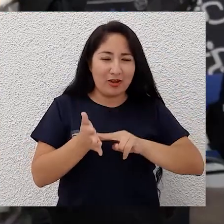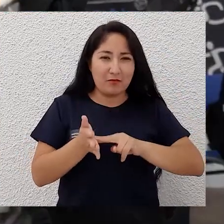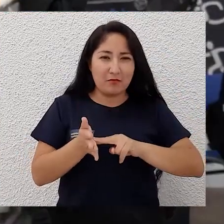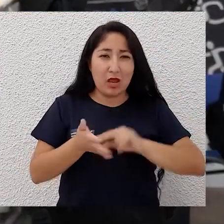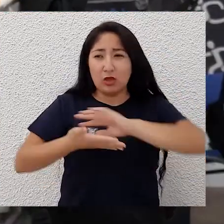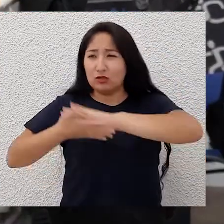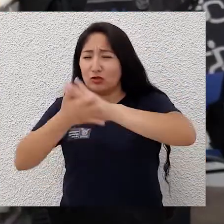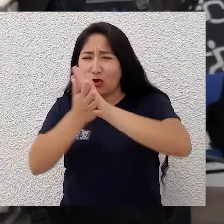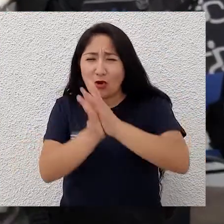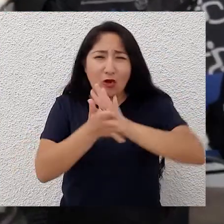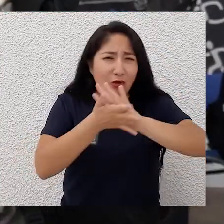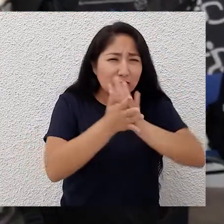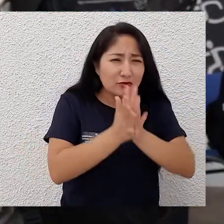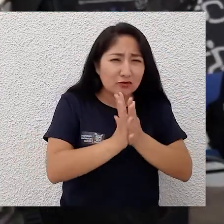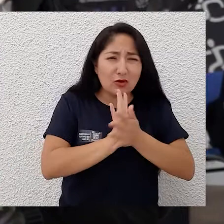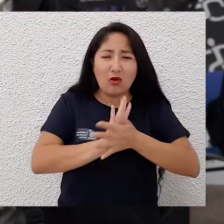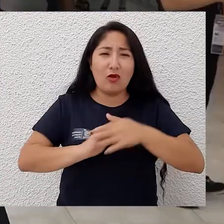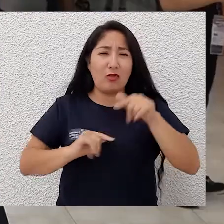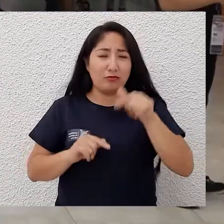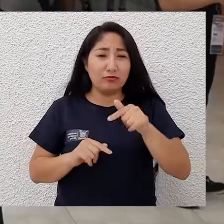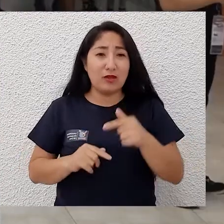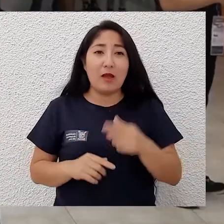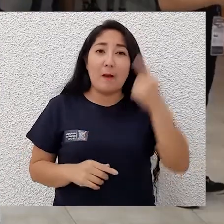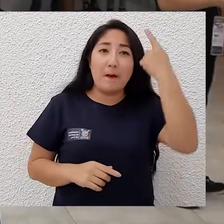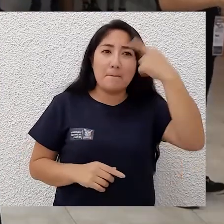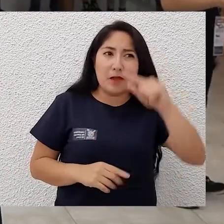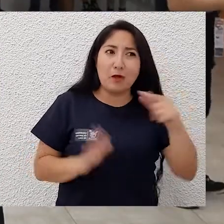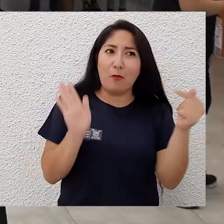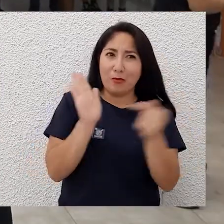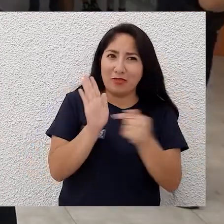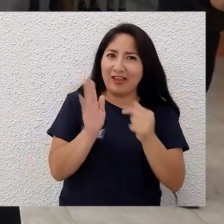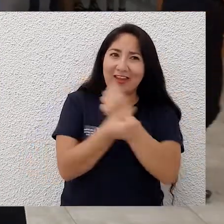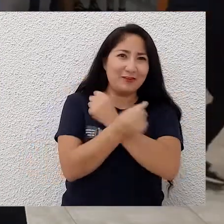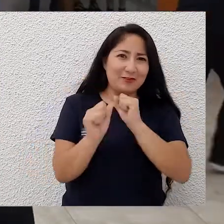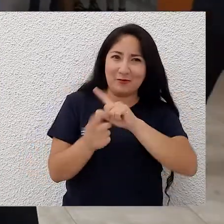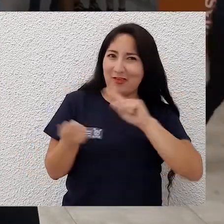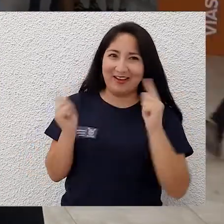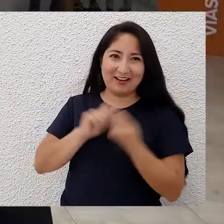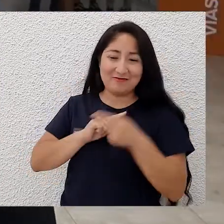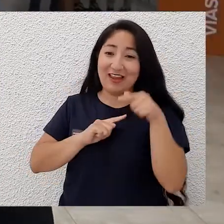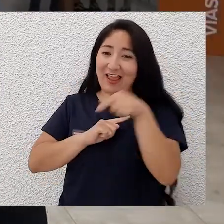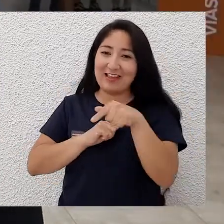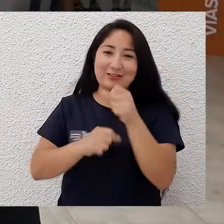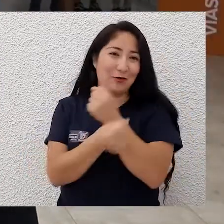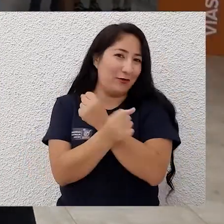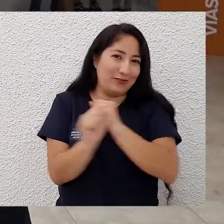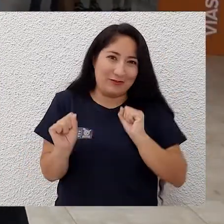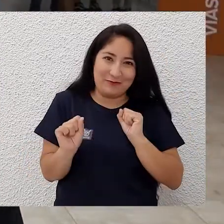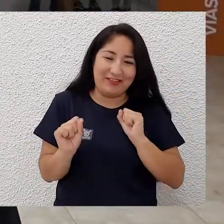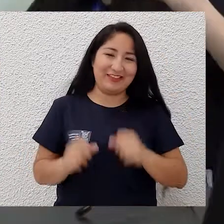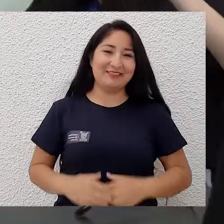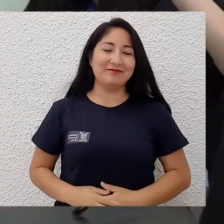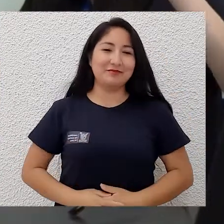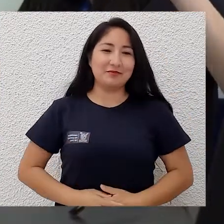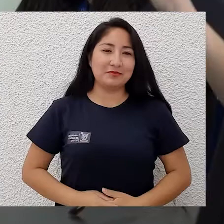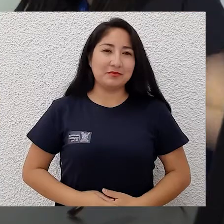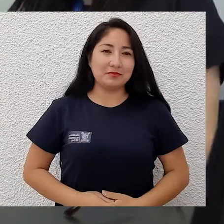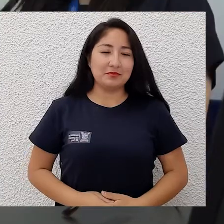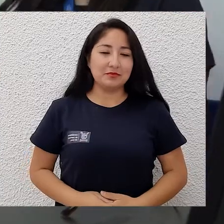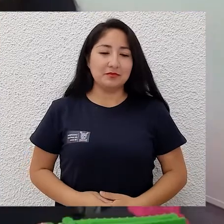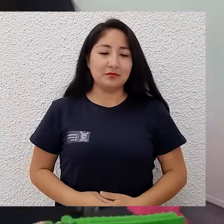digamos, todos los problemas, todas las dificultades, menos los puntajes, digamos. No podemos resolver eso nosotros de alguna manera distinta.